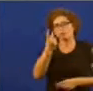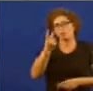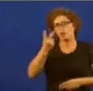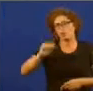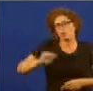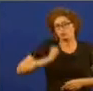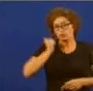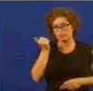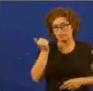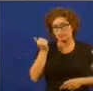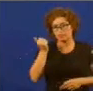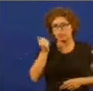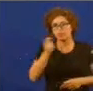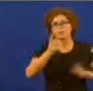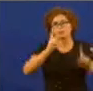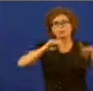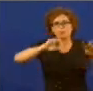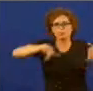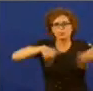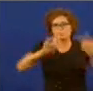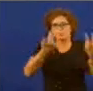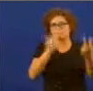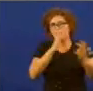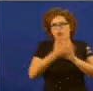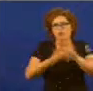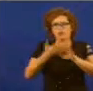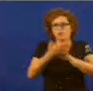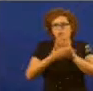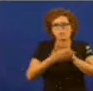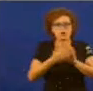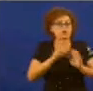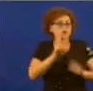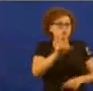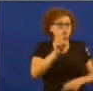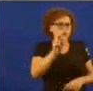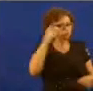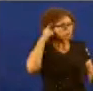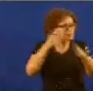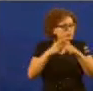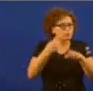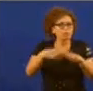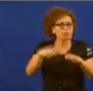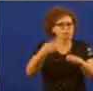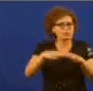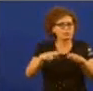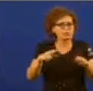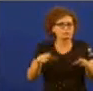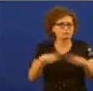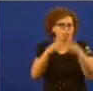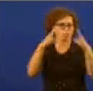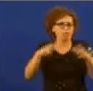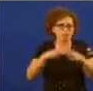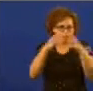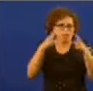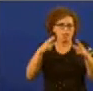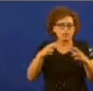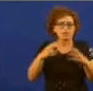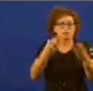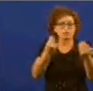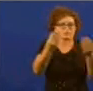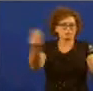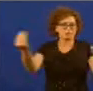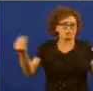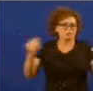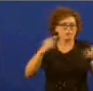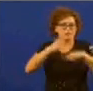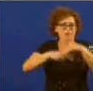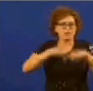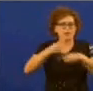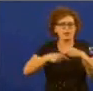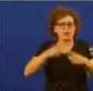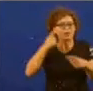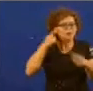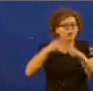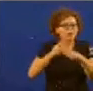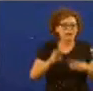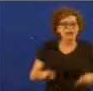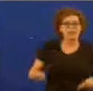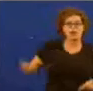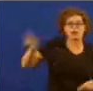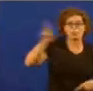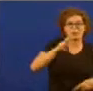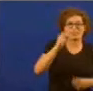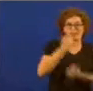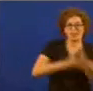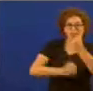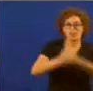anuncio e o señor Feito que queremos que este Parlamento condene a violencia que reclame